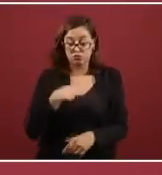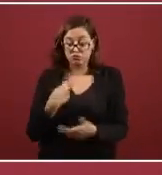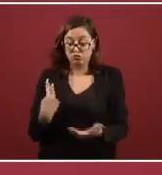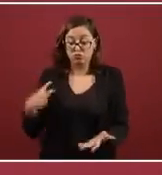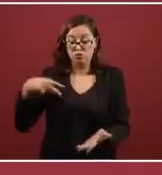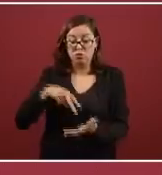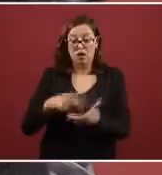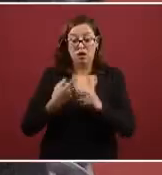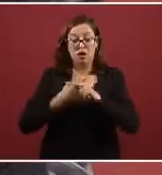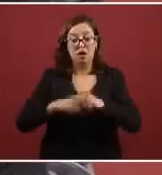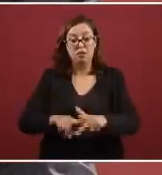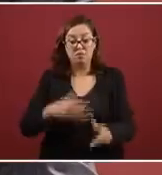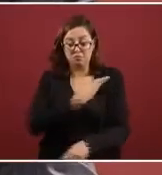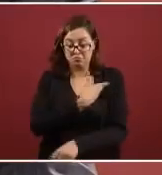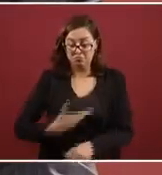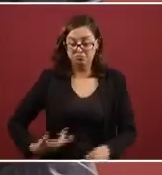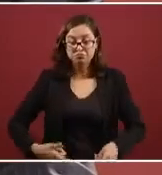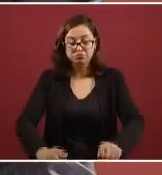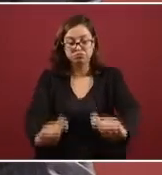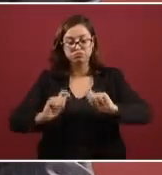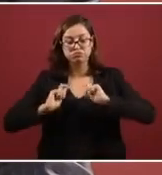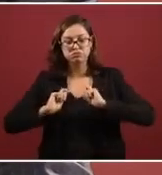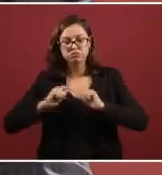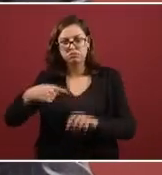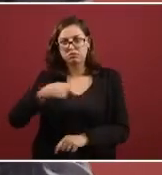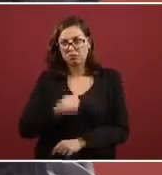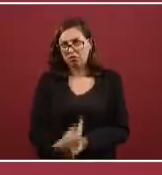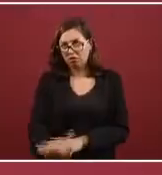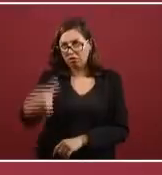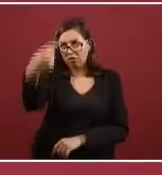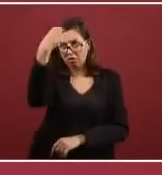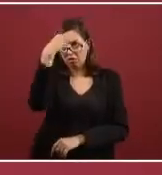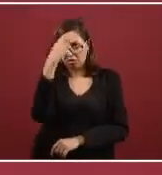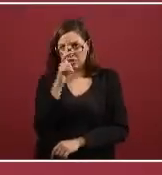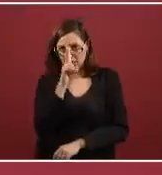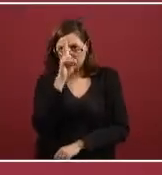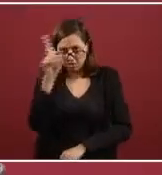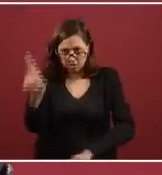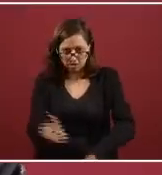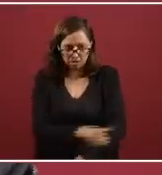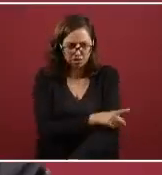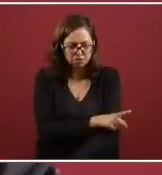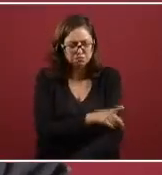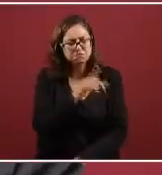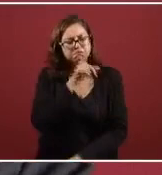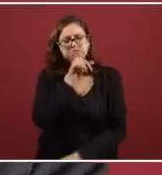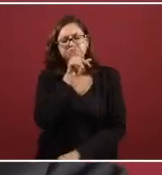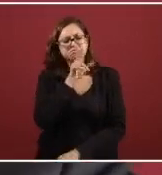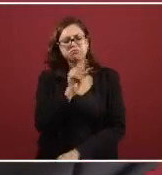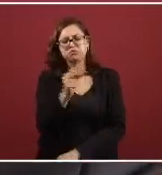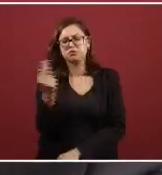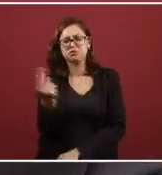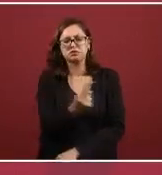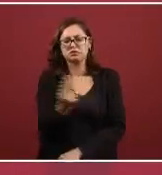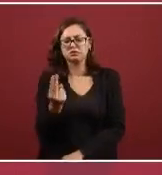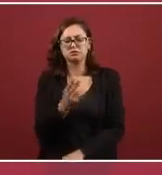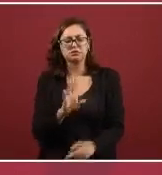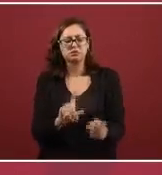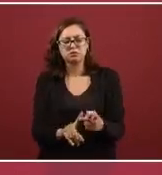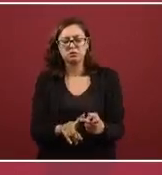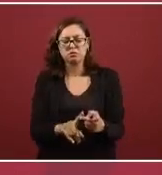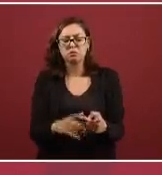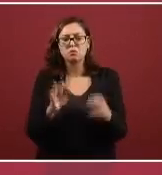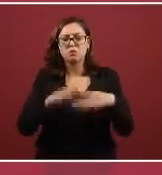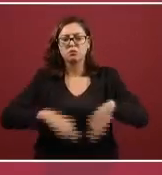Que no es mi fuerte la venganza, que lo que queremos es que haya justicia y que